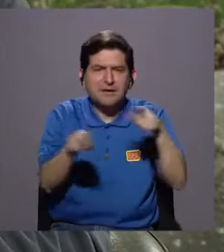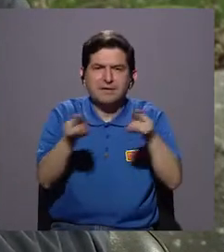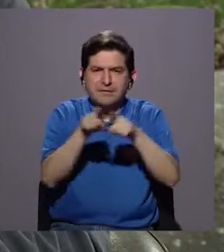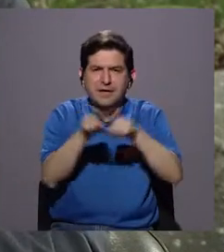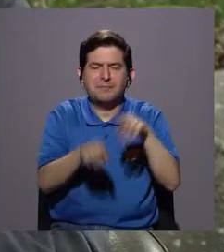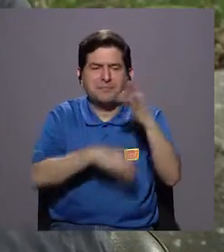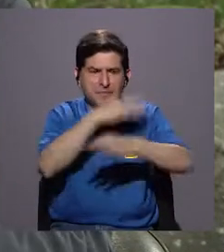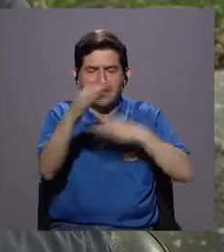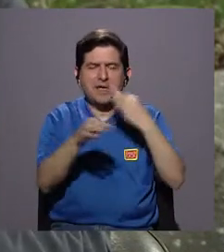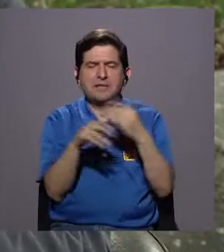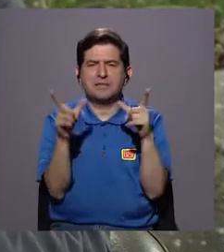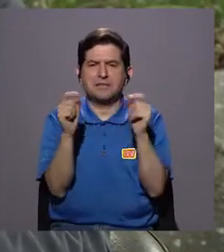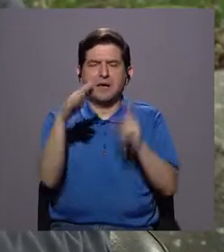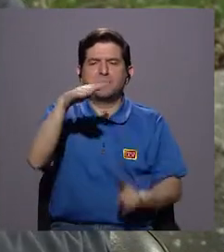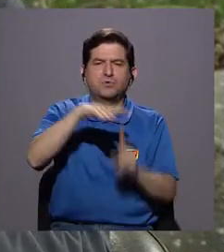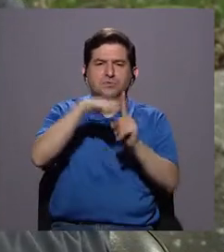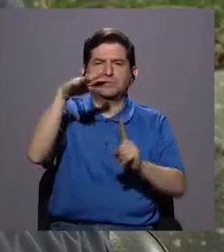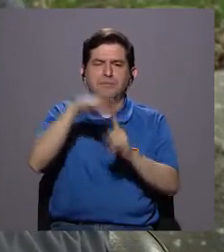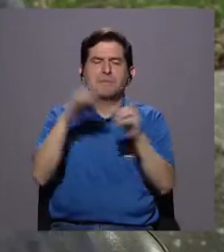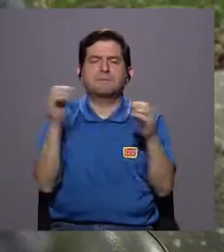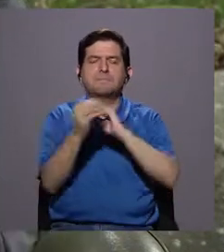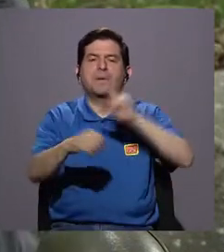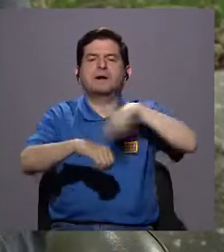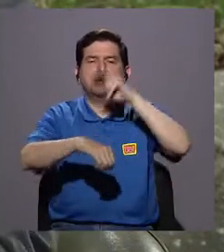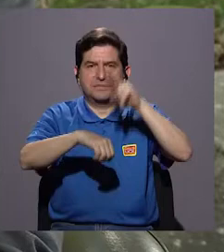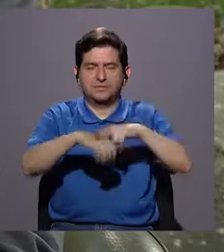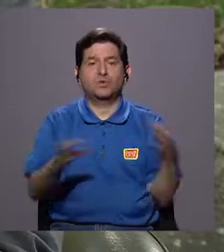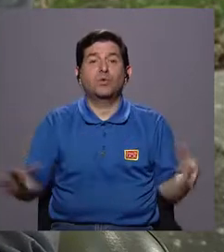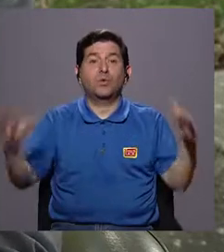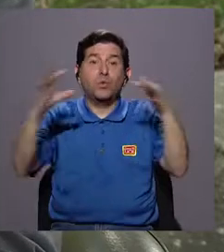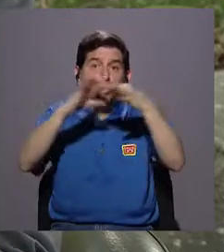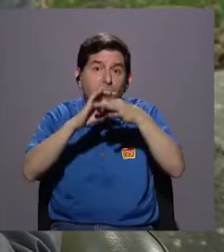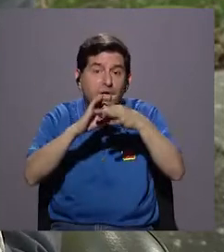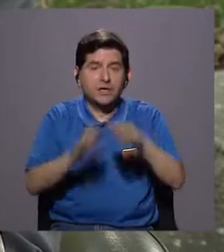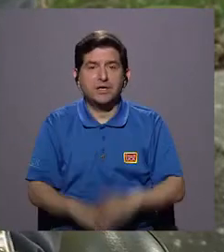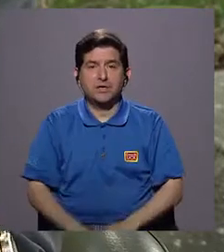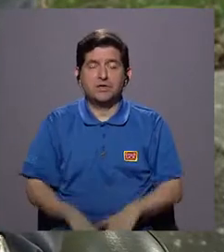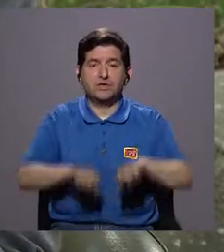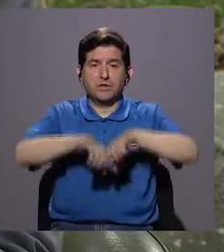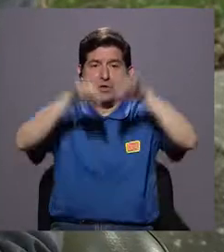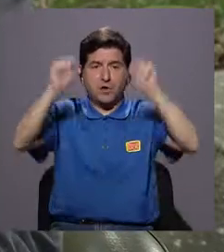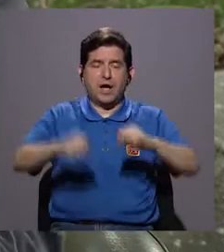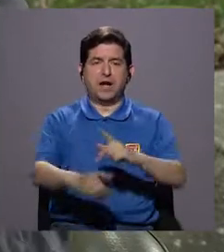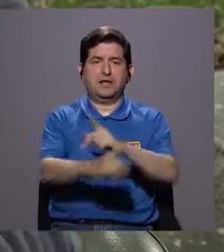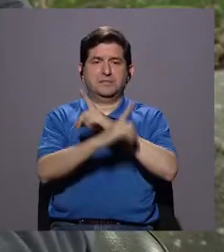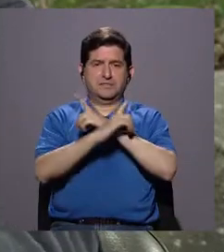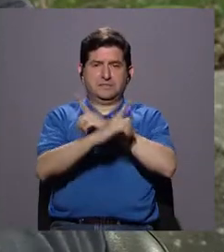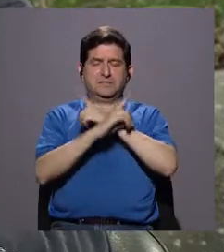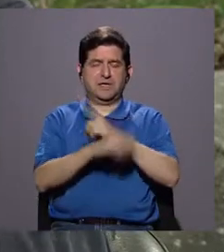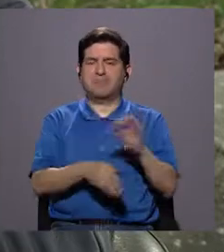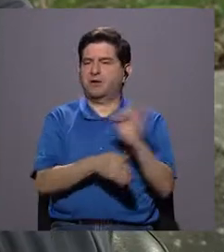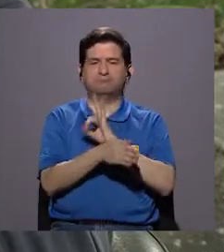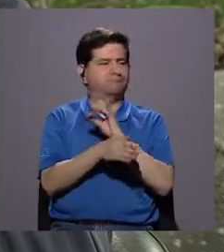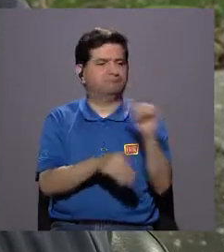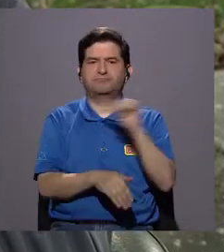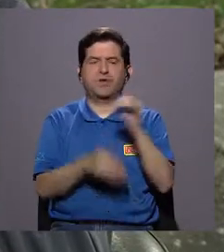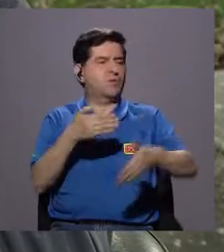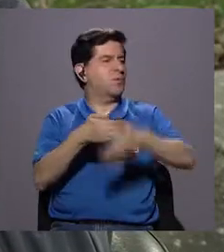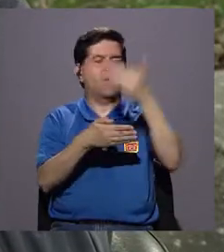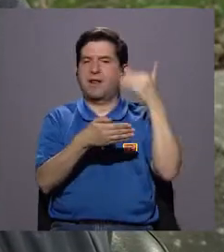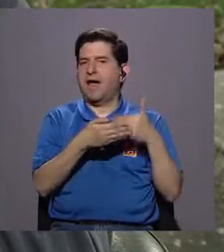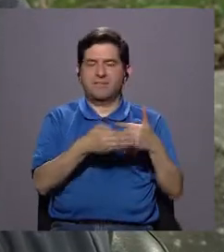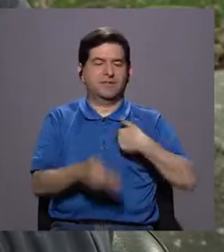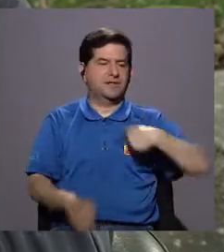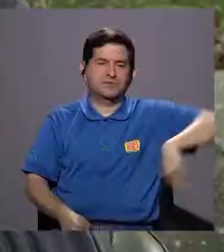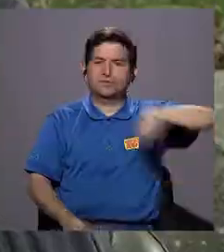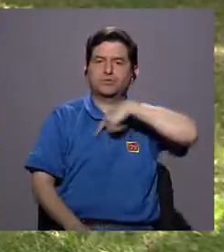hay ciertos tipos de tumores que comienzan a aparecer de manera más frecuente, ligado a que el sistema inmunológico no está funcionando ya de la forma en la que funcionaba cuando éramos